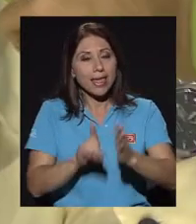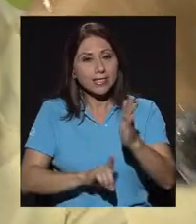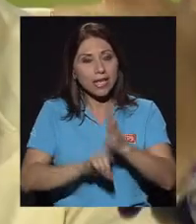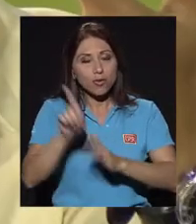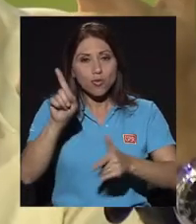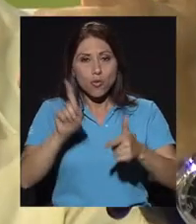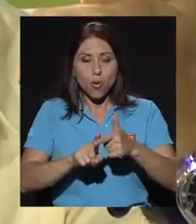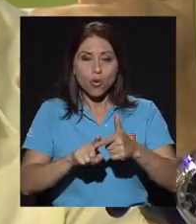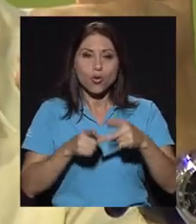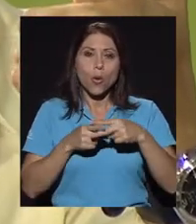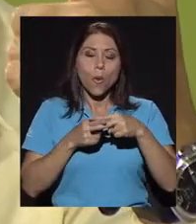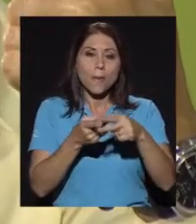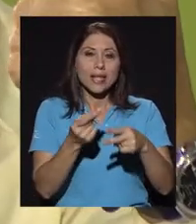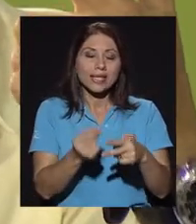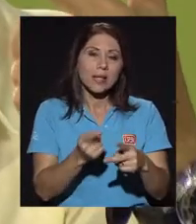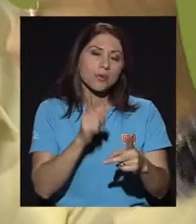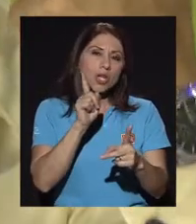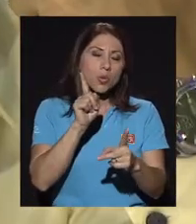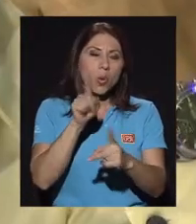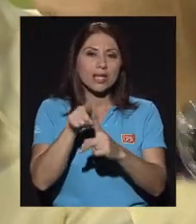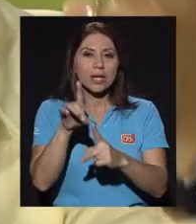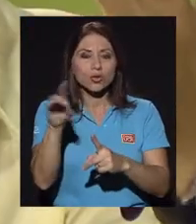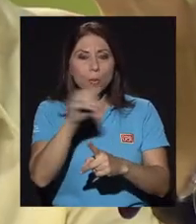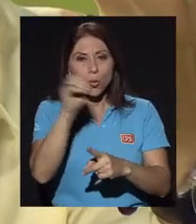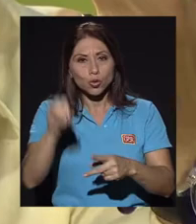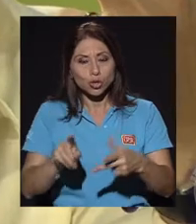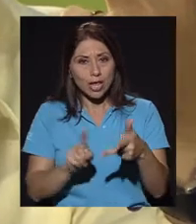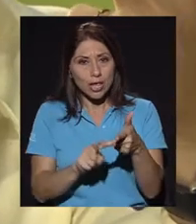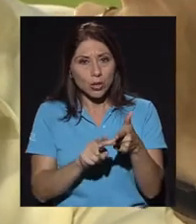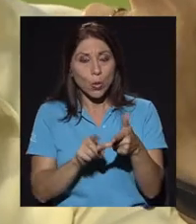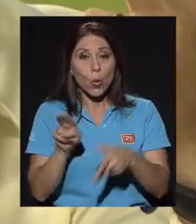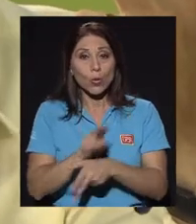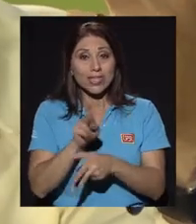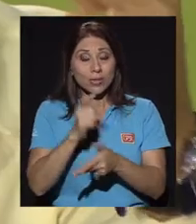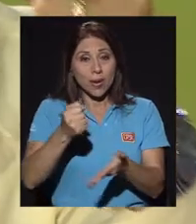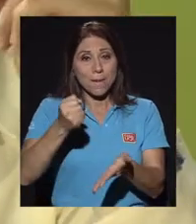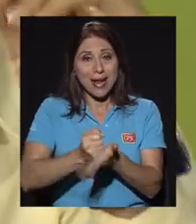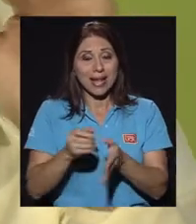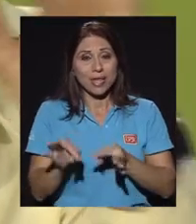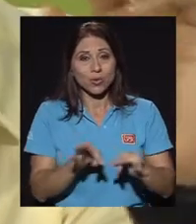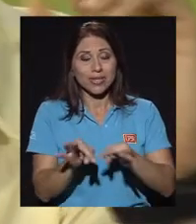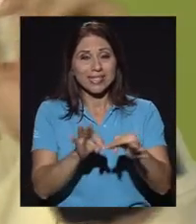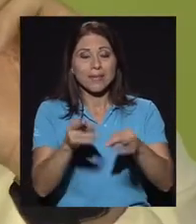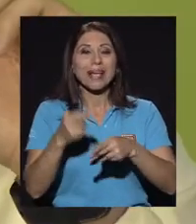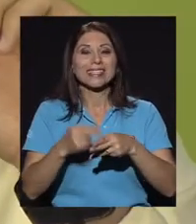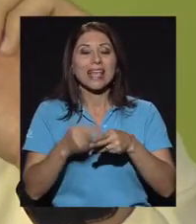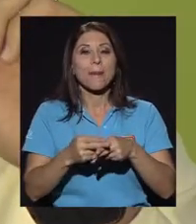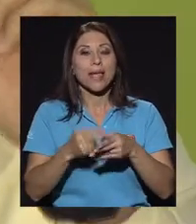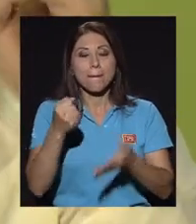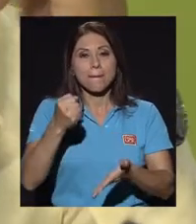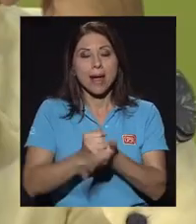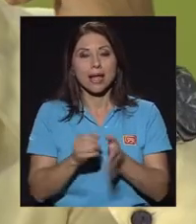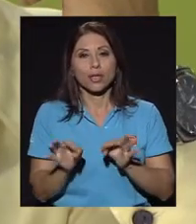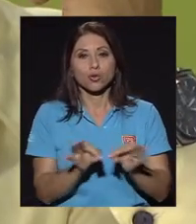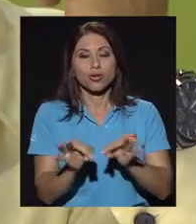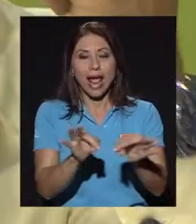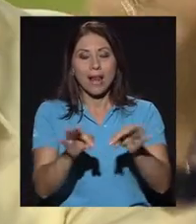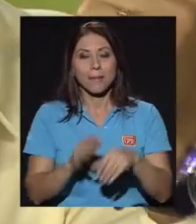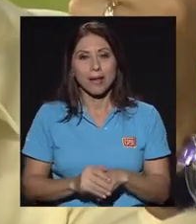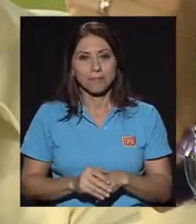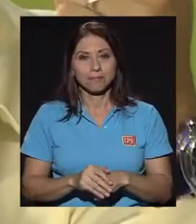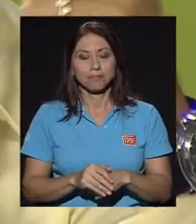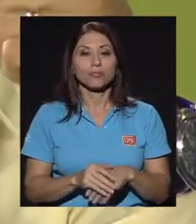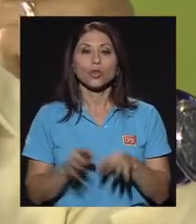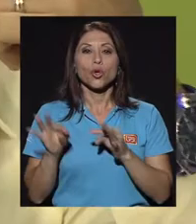desarrollo, préstamos de Indel al 8%, explotación de una marca turística que se llame una marca Turrialba,